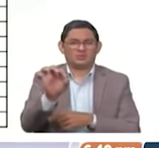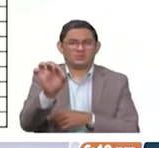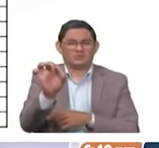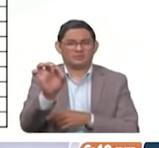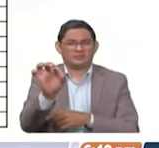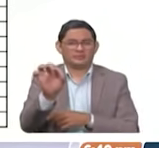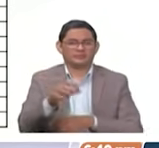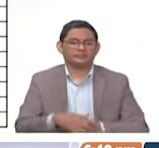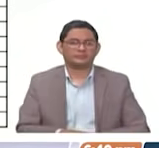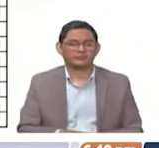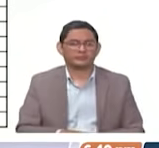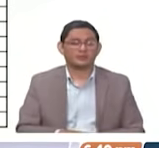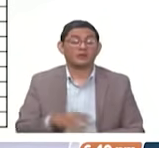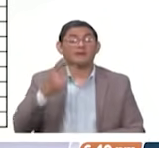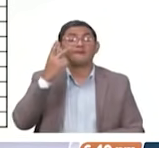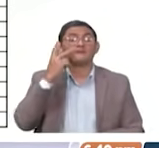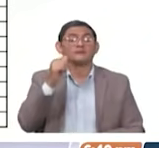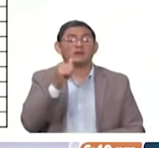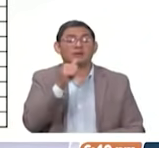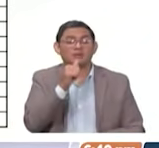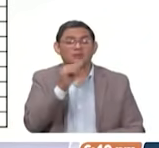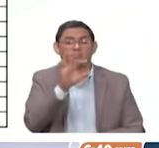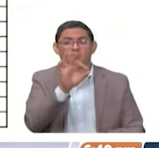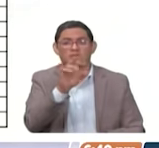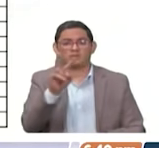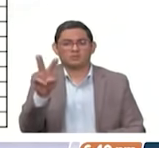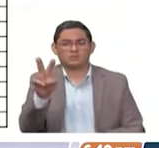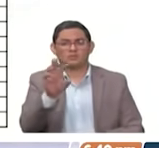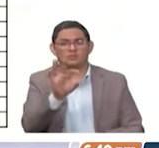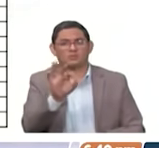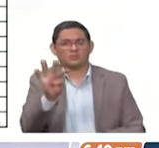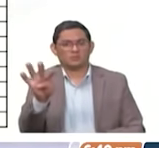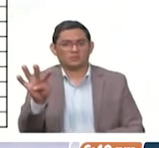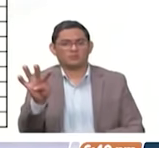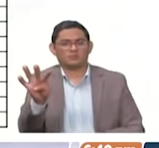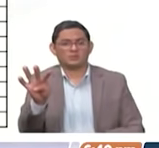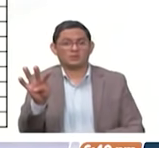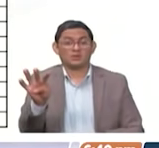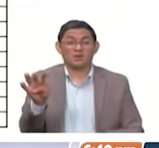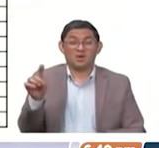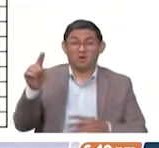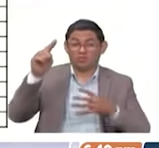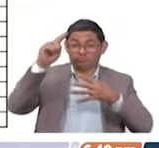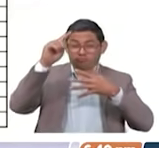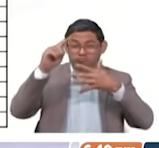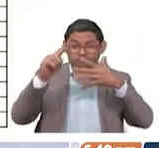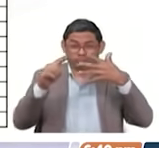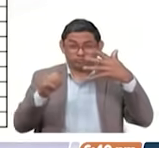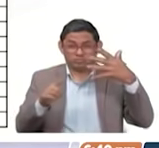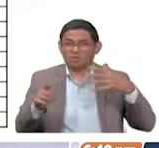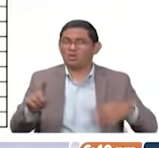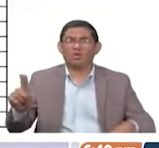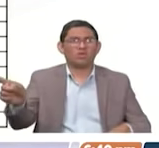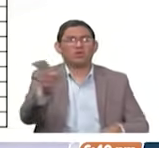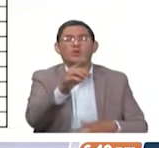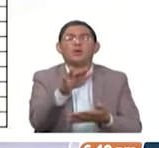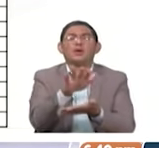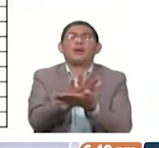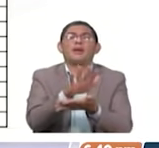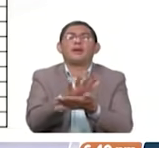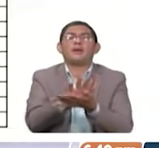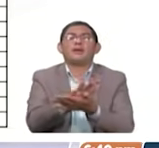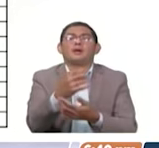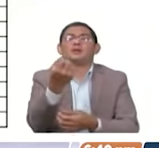89 en veraguas el 92 y el 94 todos con barrido desde los 12 años